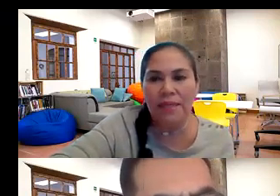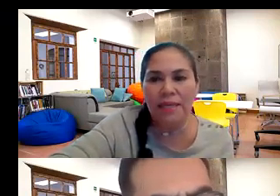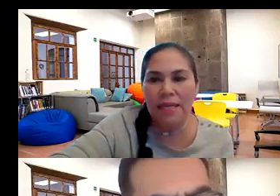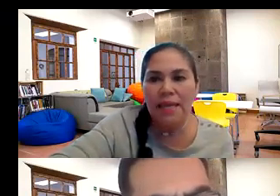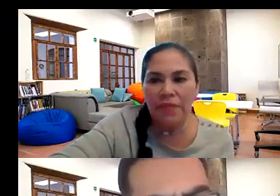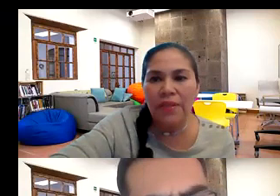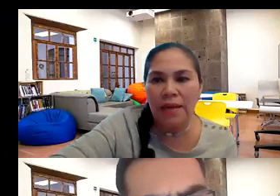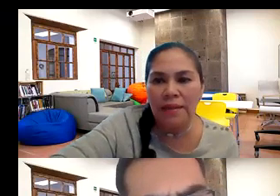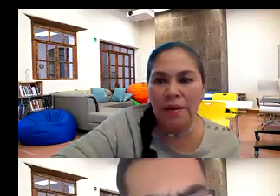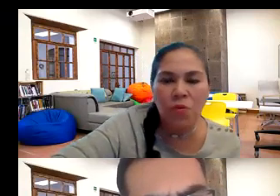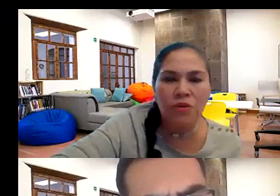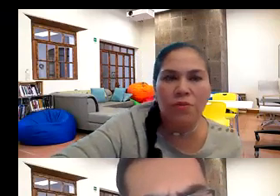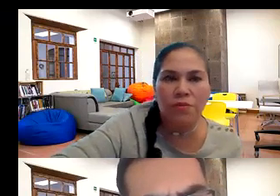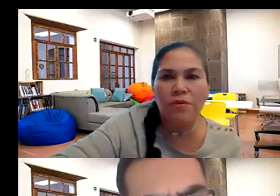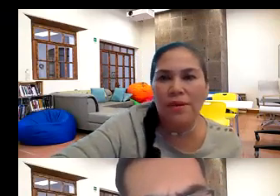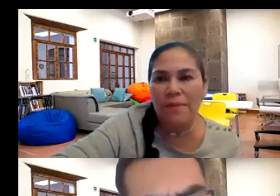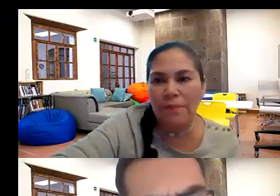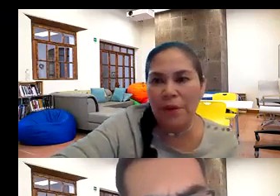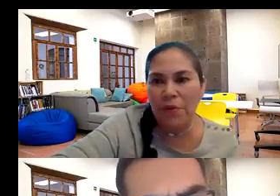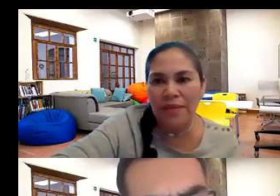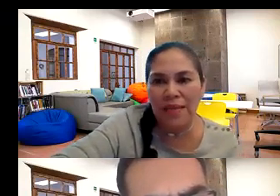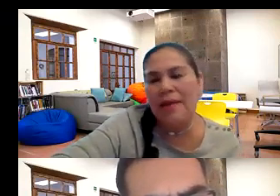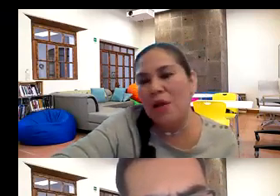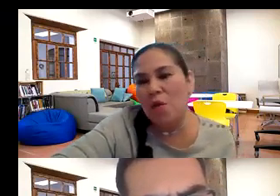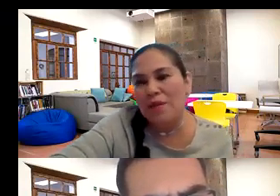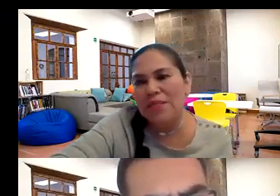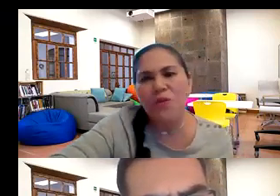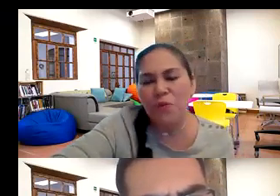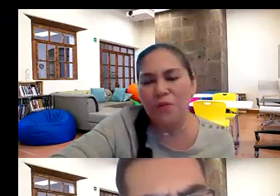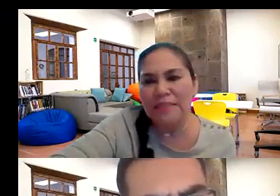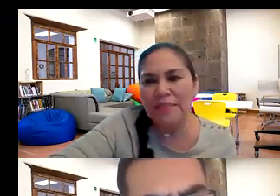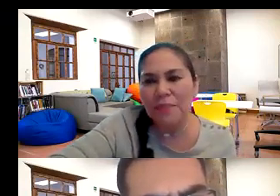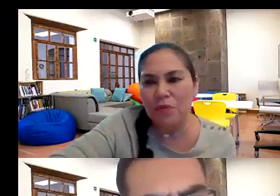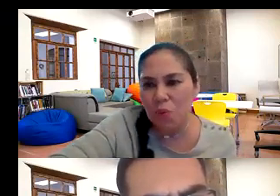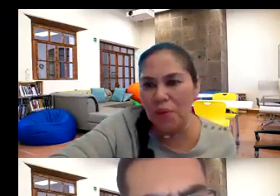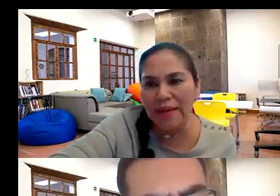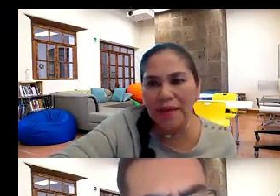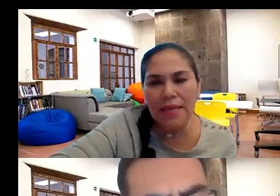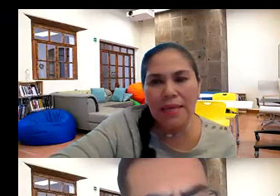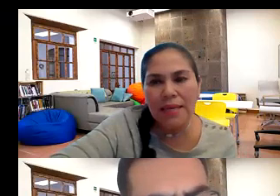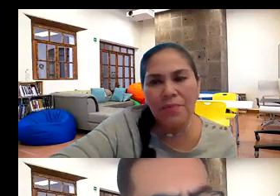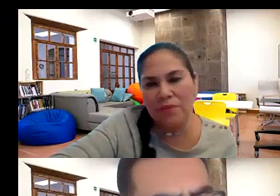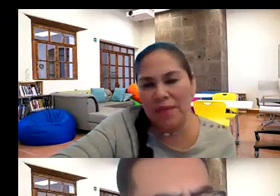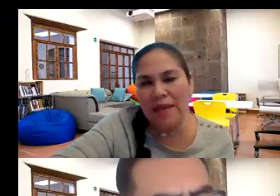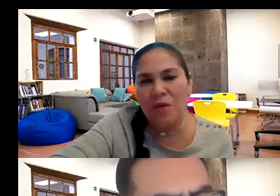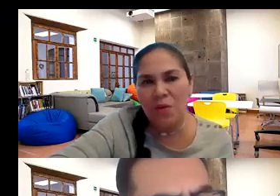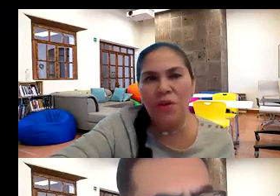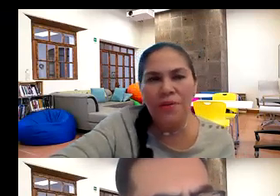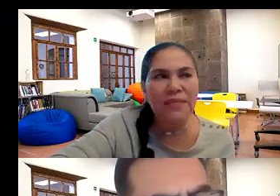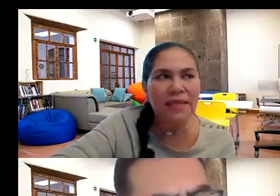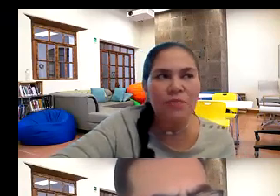mitad del workshop, ¿no? Pero ya, como les digo, lo importante es que se postulen y pues ya